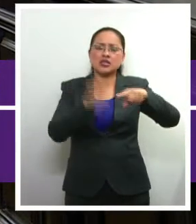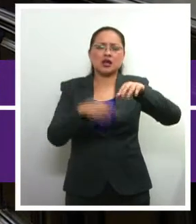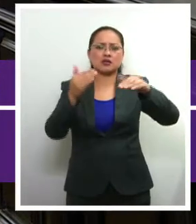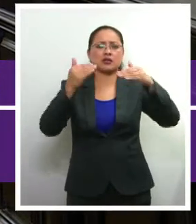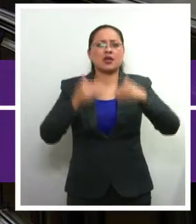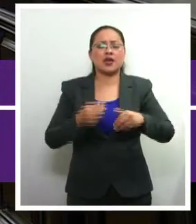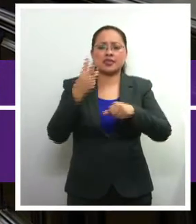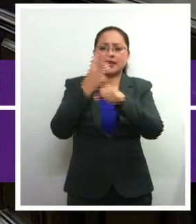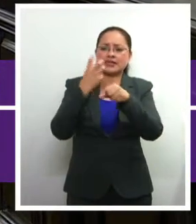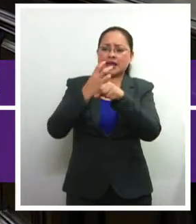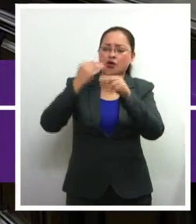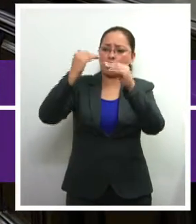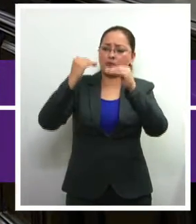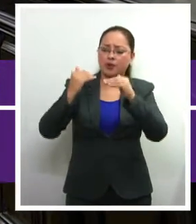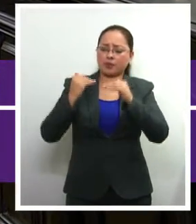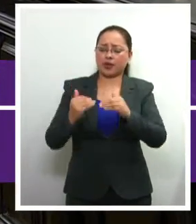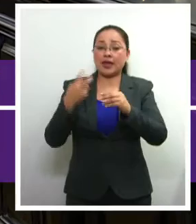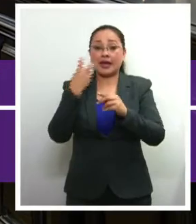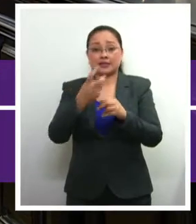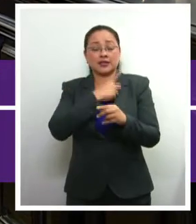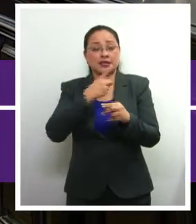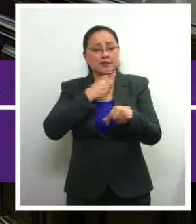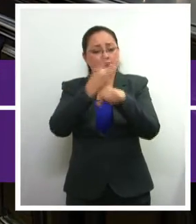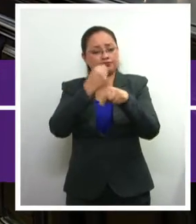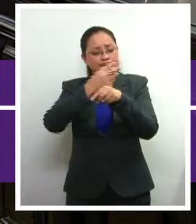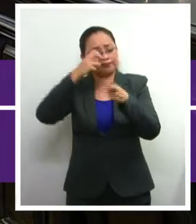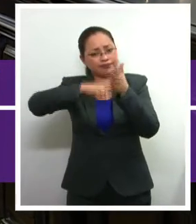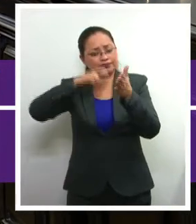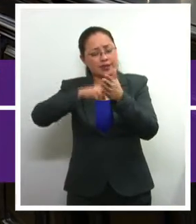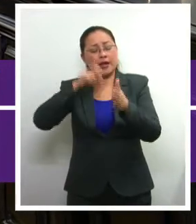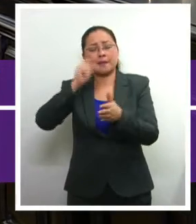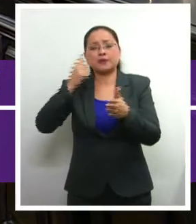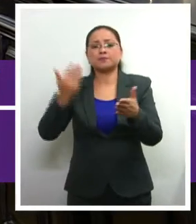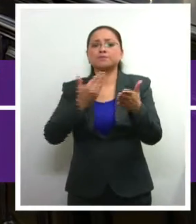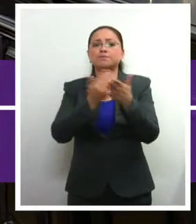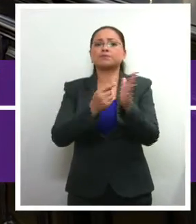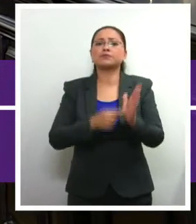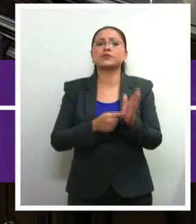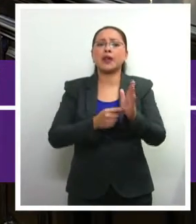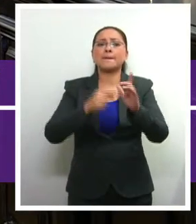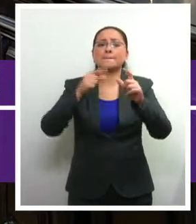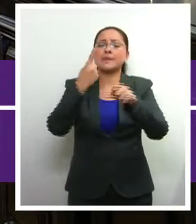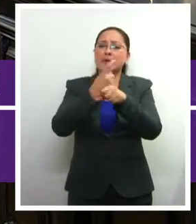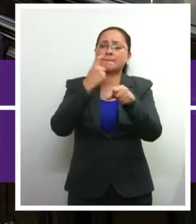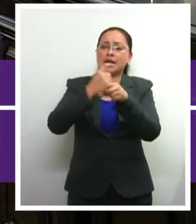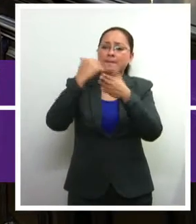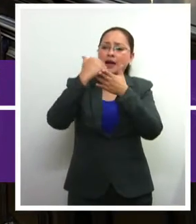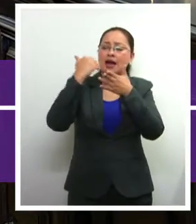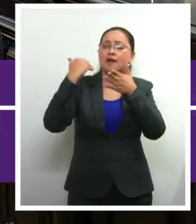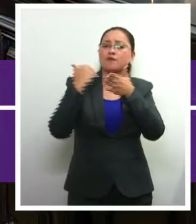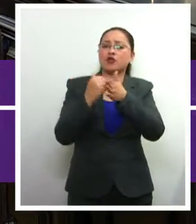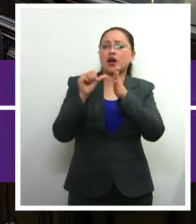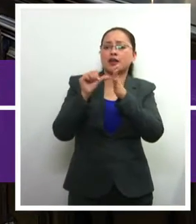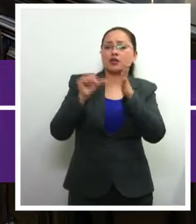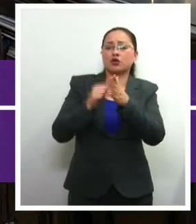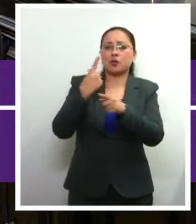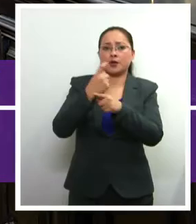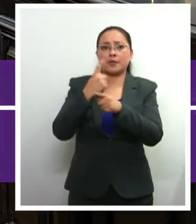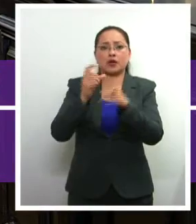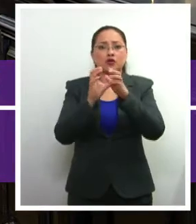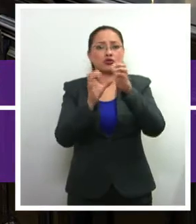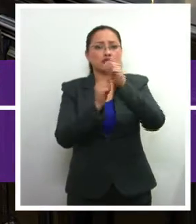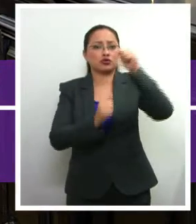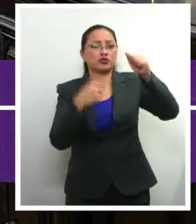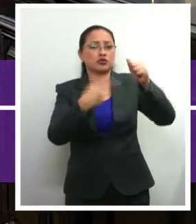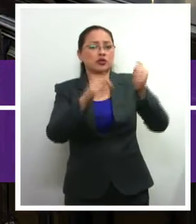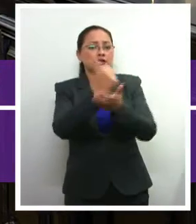párrafo tercero del mismo. También se propone establecer que en el primer párrafo del artículo primero de la Constitución de la Ciudad de